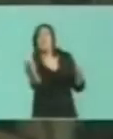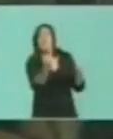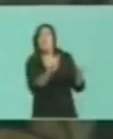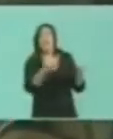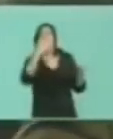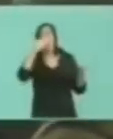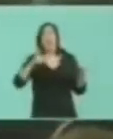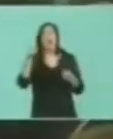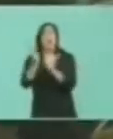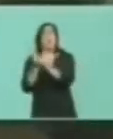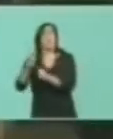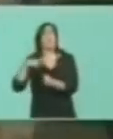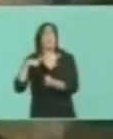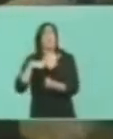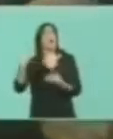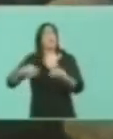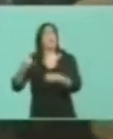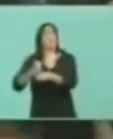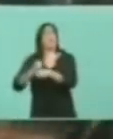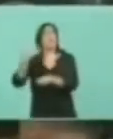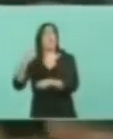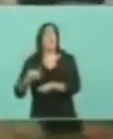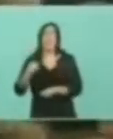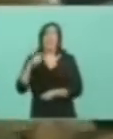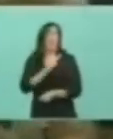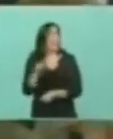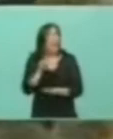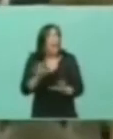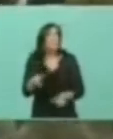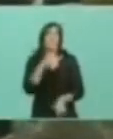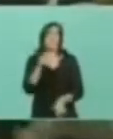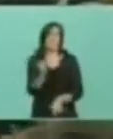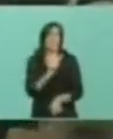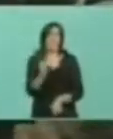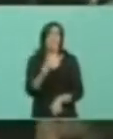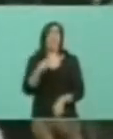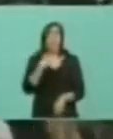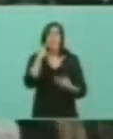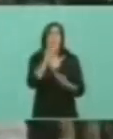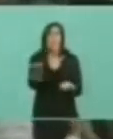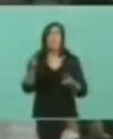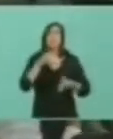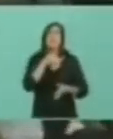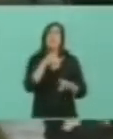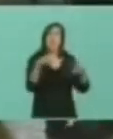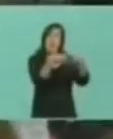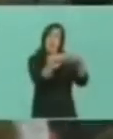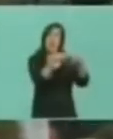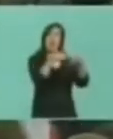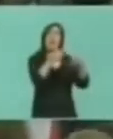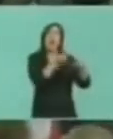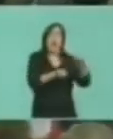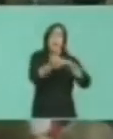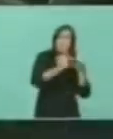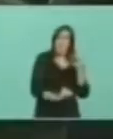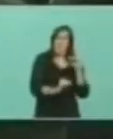Estado. Está demostrado en esta administración que los recursos del Estado pueden ser administrados